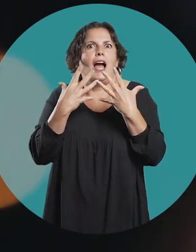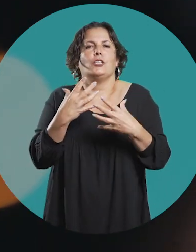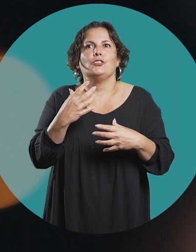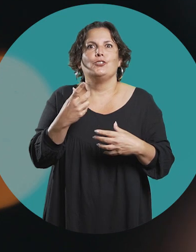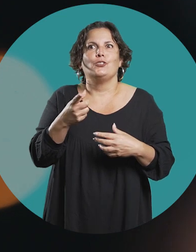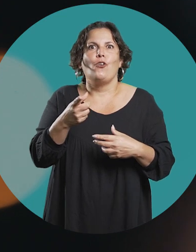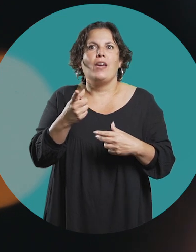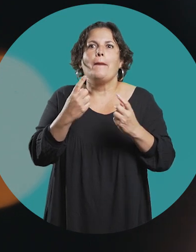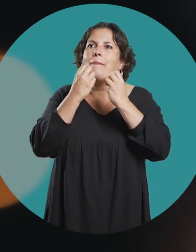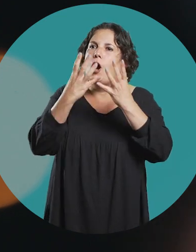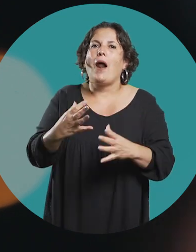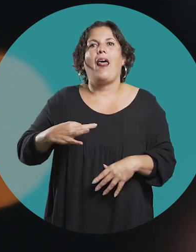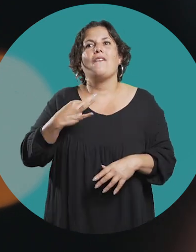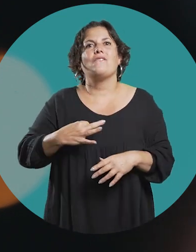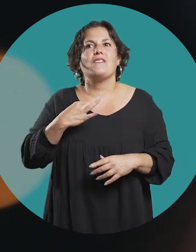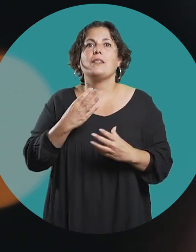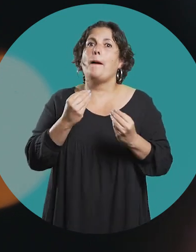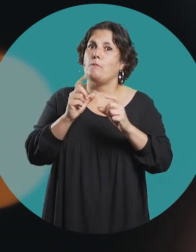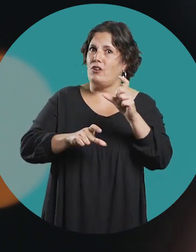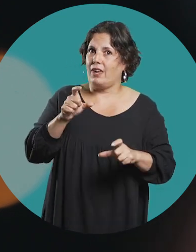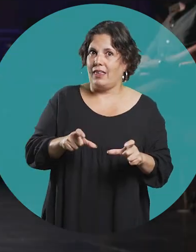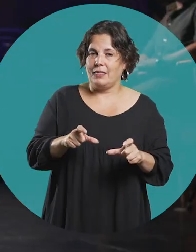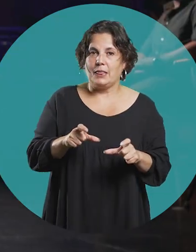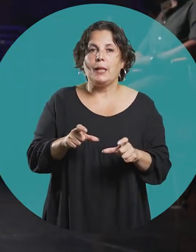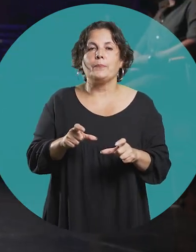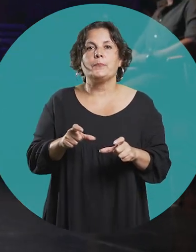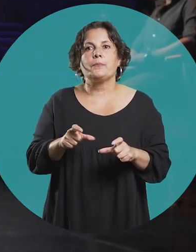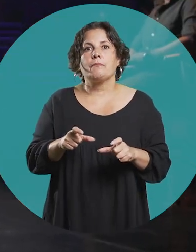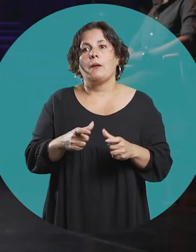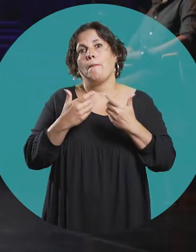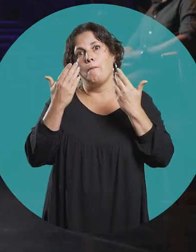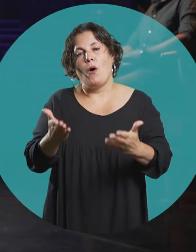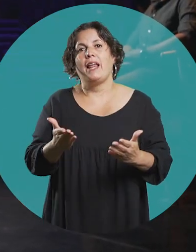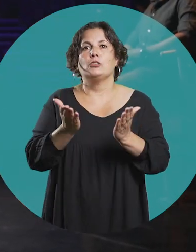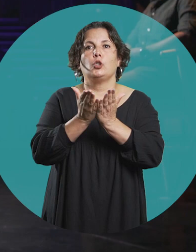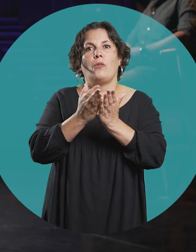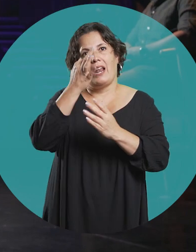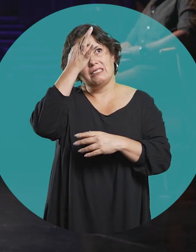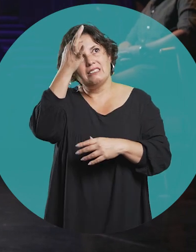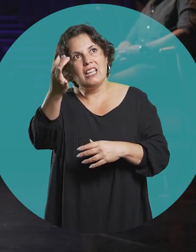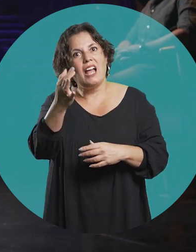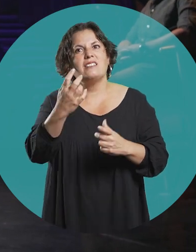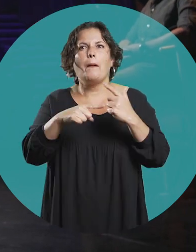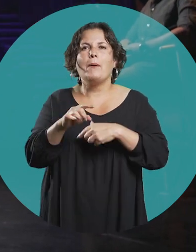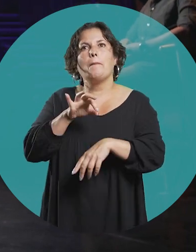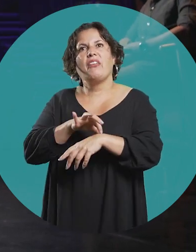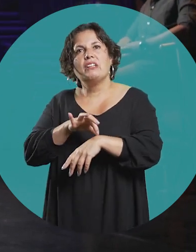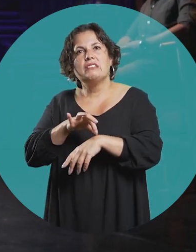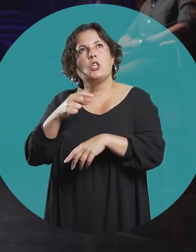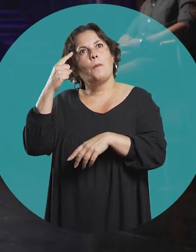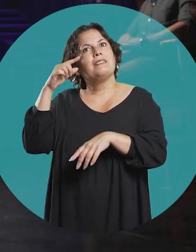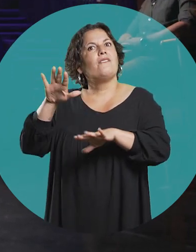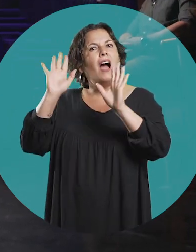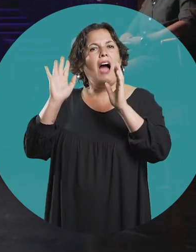que le mejore la vida a un montón de gente. Y por eso estudiaría ciencias, y en cambio medicina, pensaba yo en